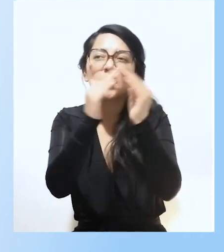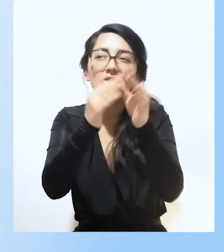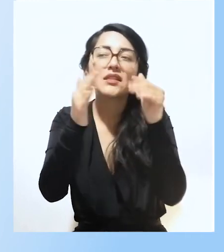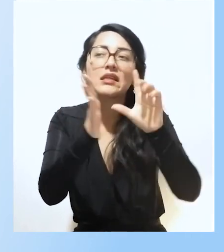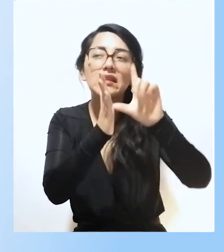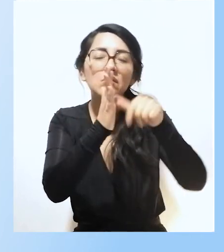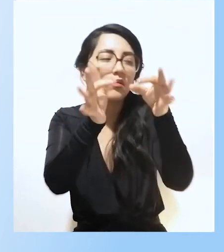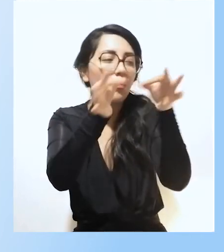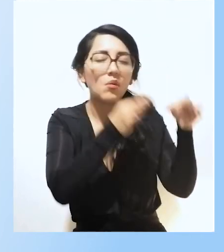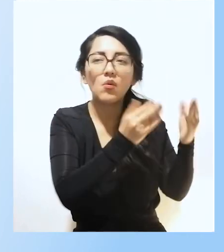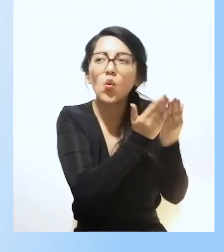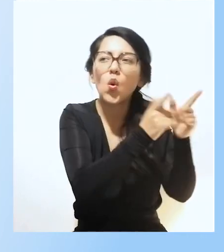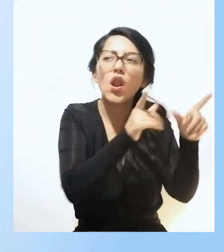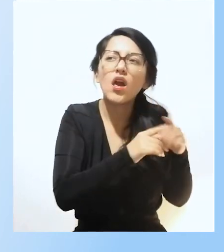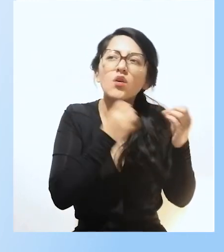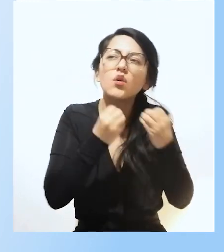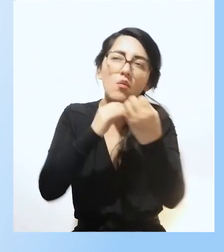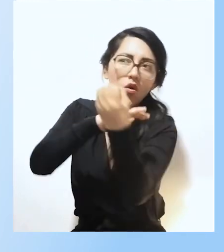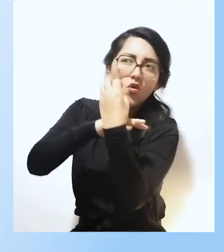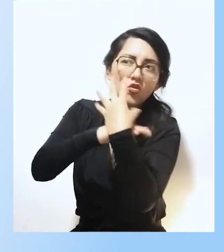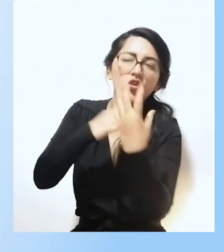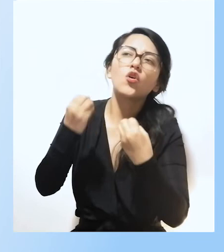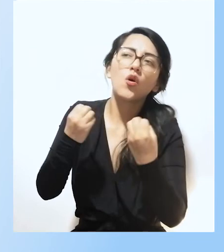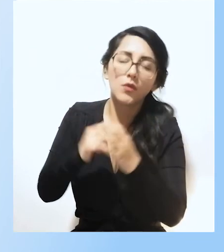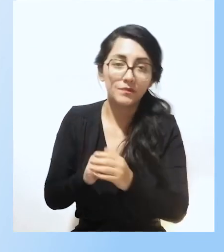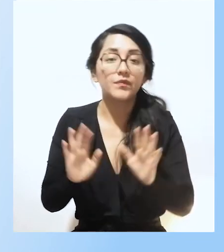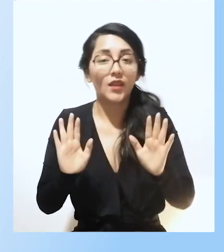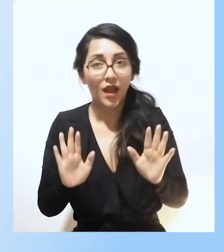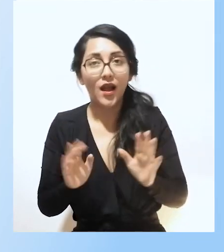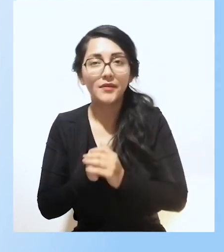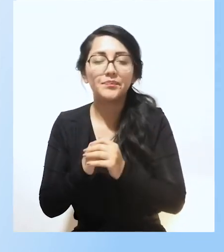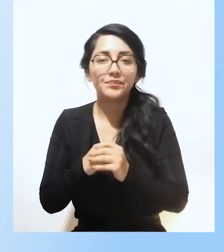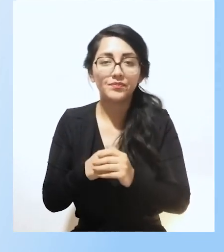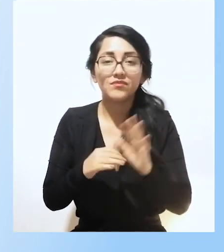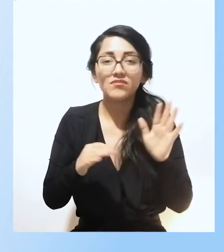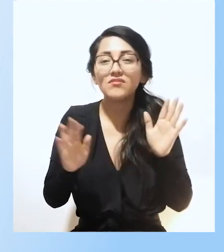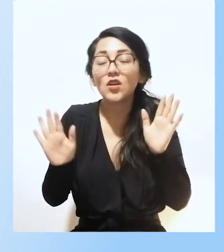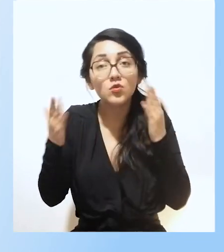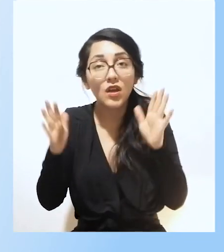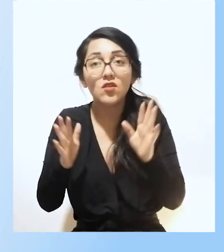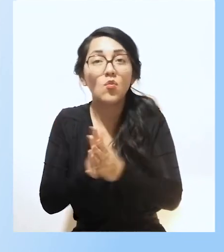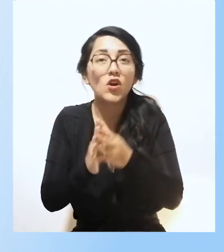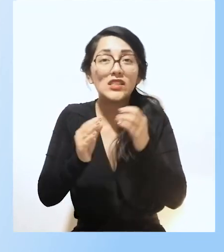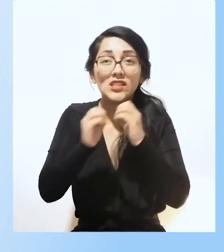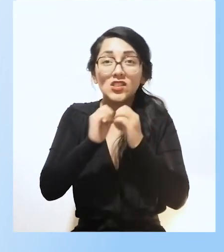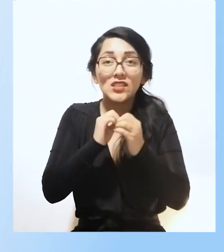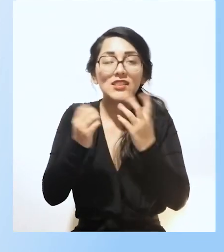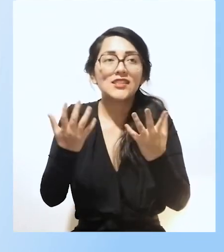en cuanto a material, silencio, espacios, incluso hay veces que hay animales domésticos.